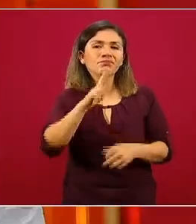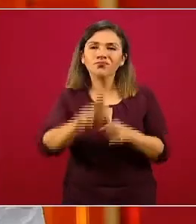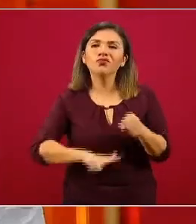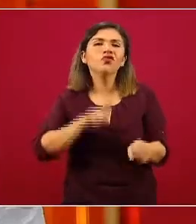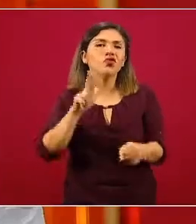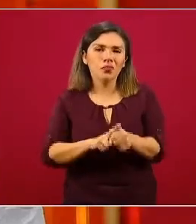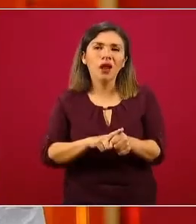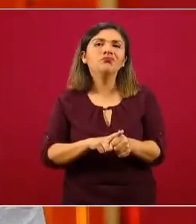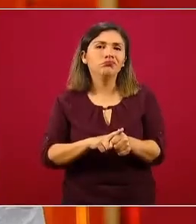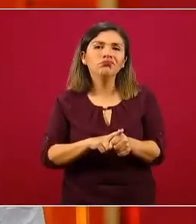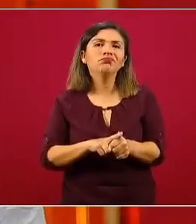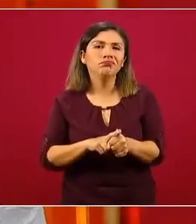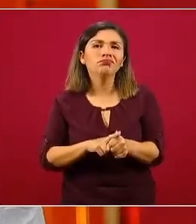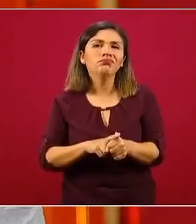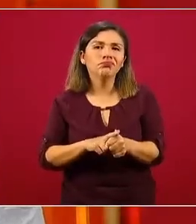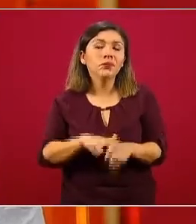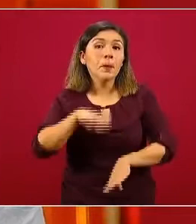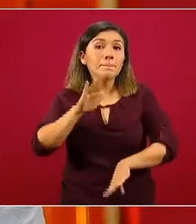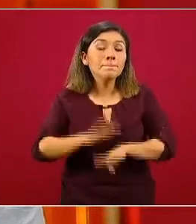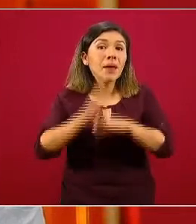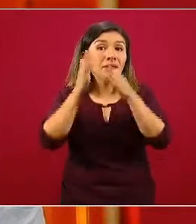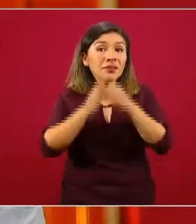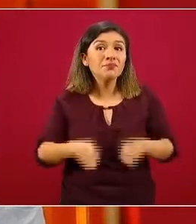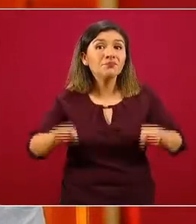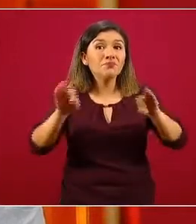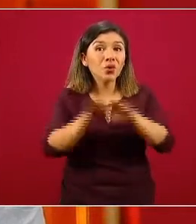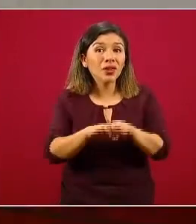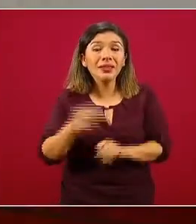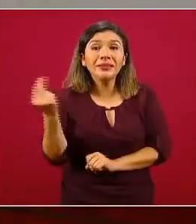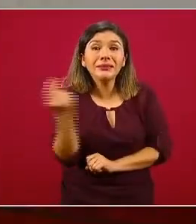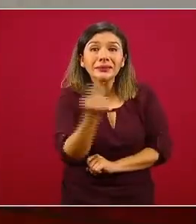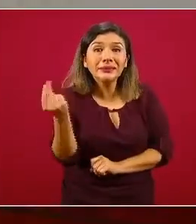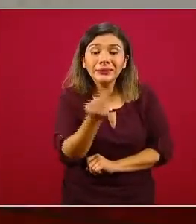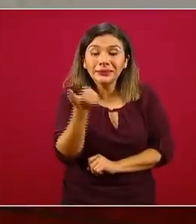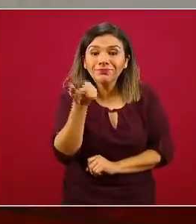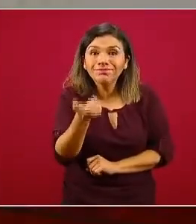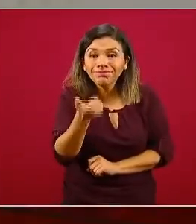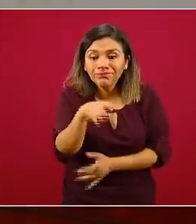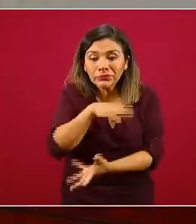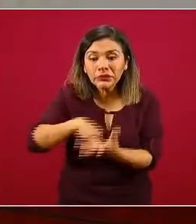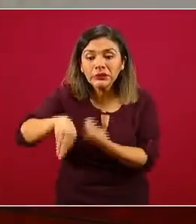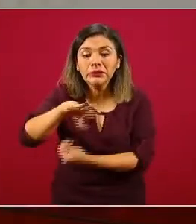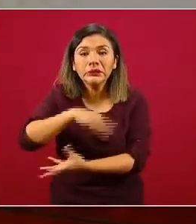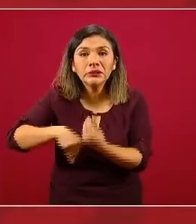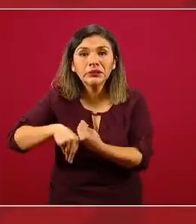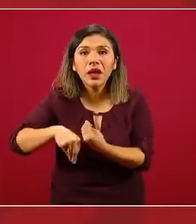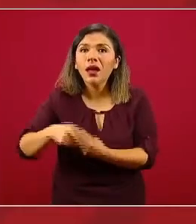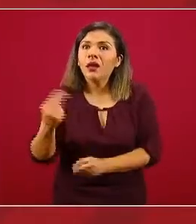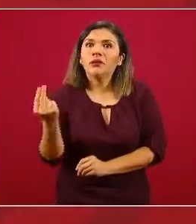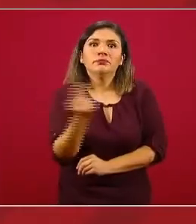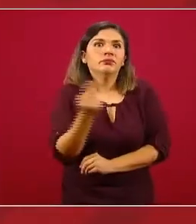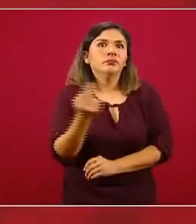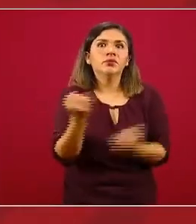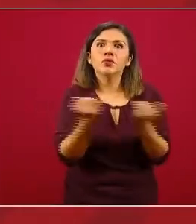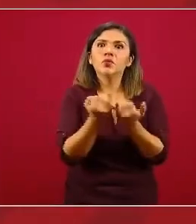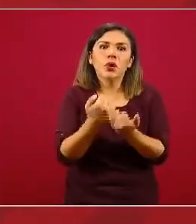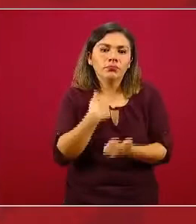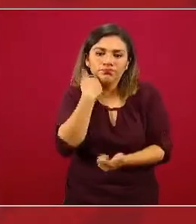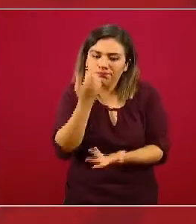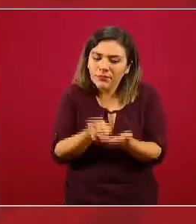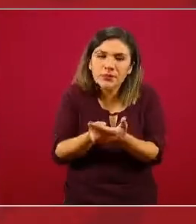naturalmente, entre más importante es la necesidad, más fuerte es la motivación para